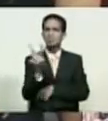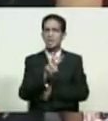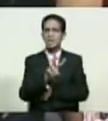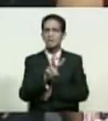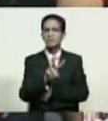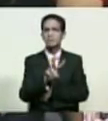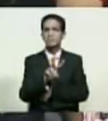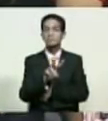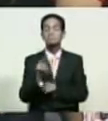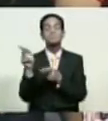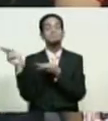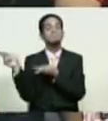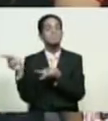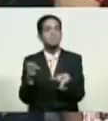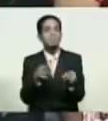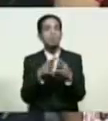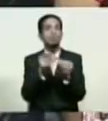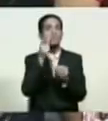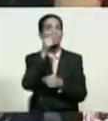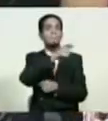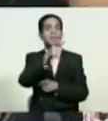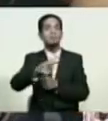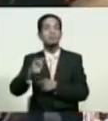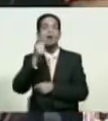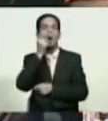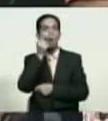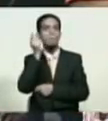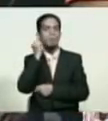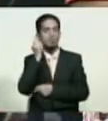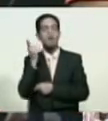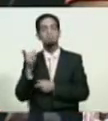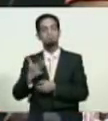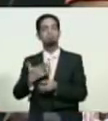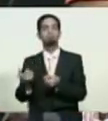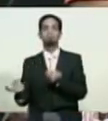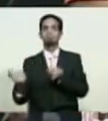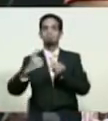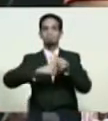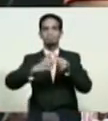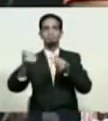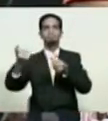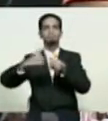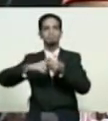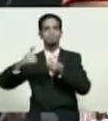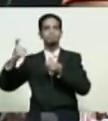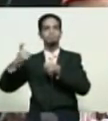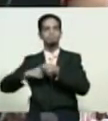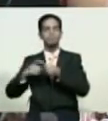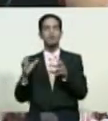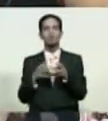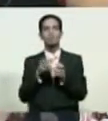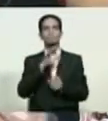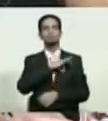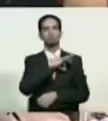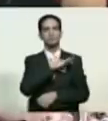donde invitamos a todos los ciudadanos, a todas las ciudadanas a sumarse a este gran movimiento de movimientos sociales.